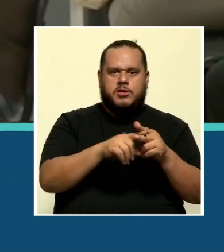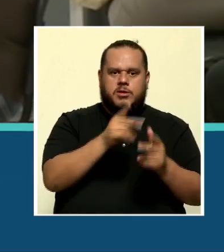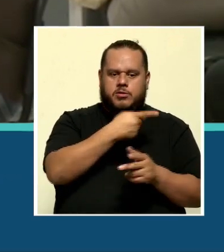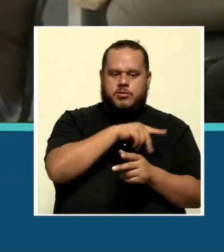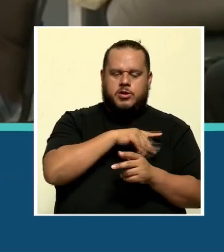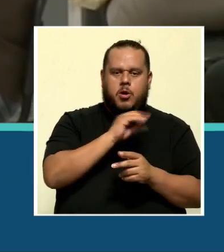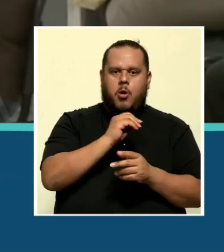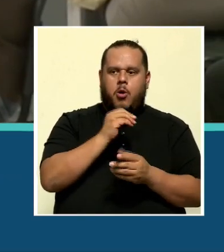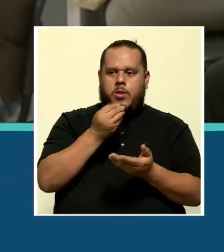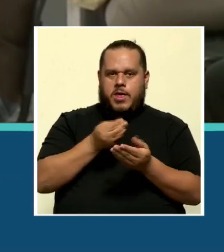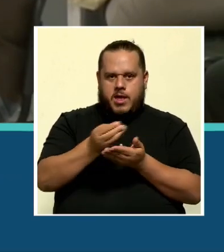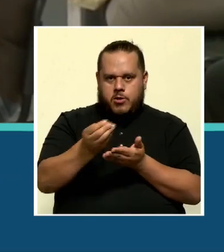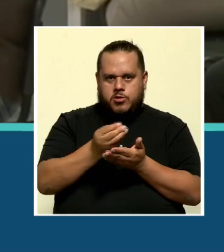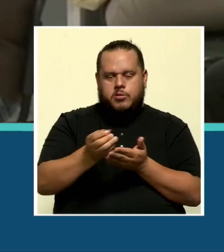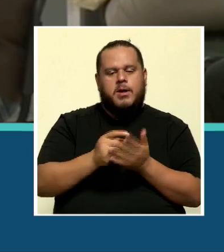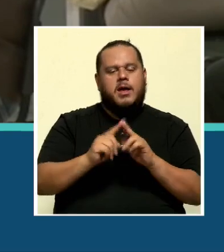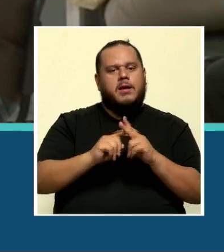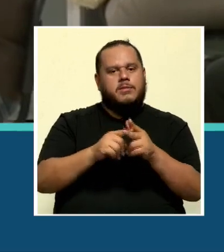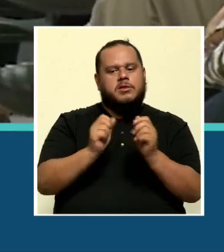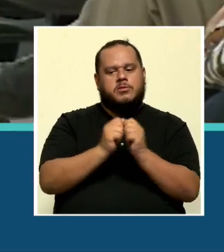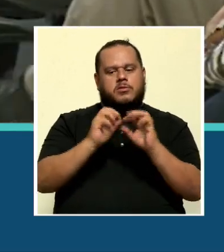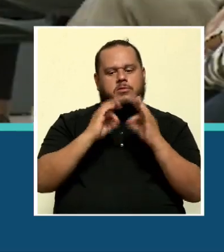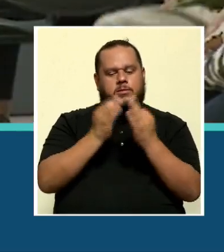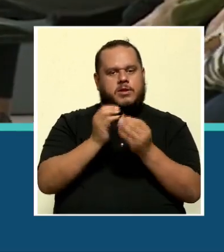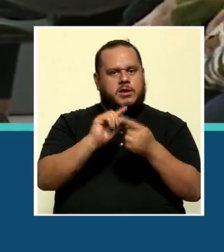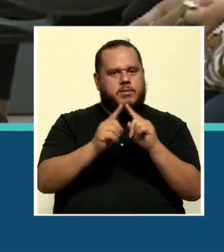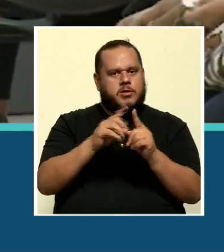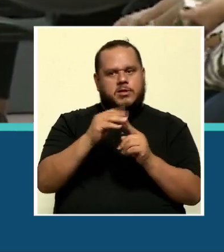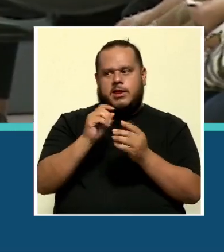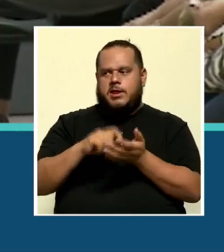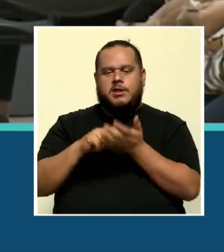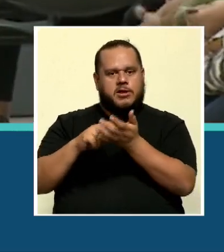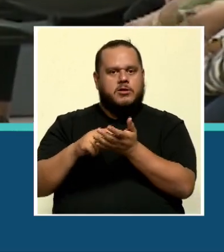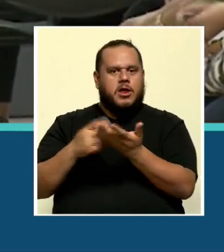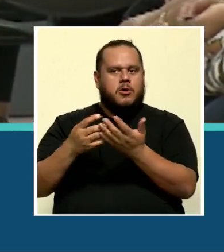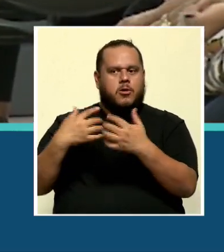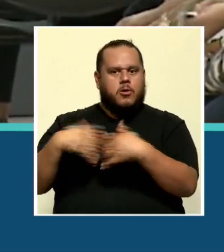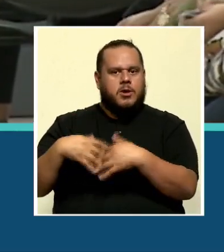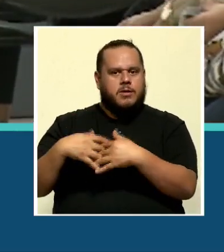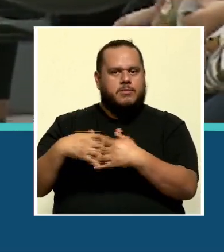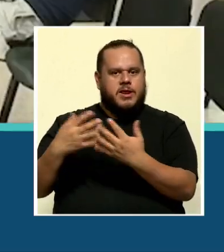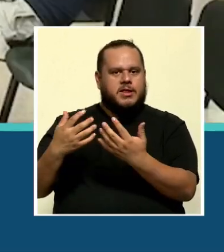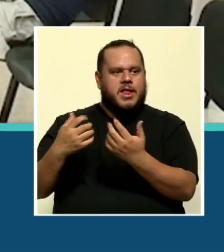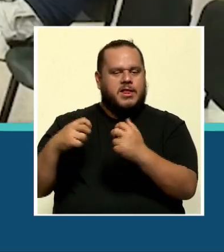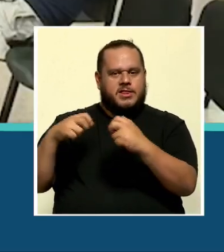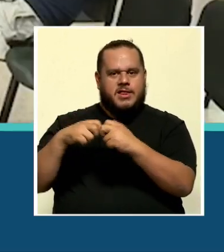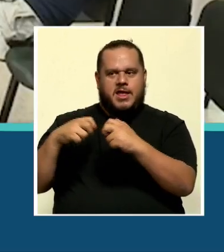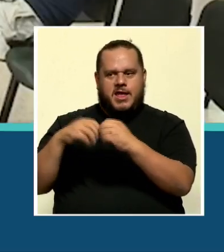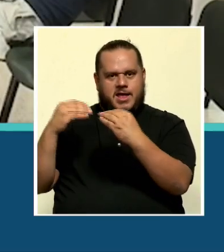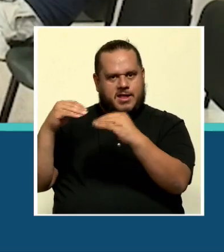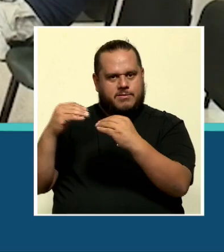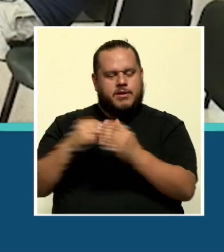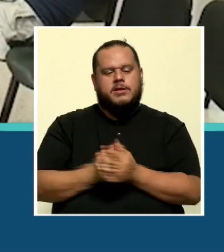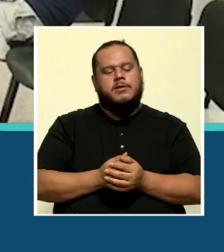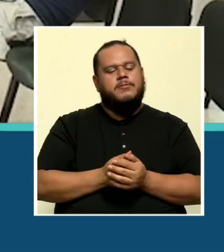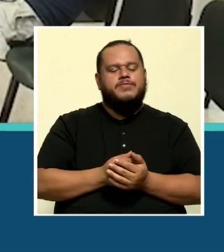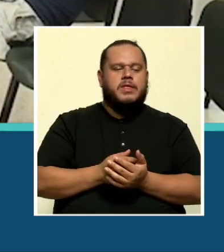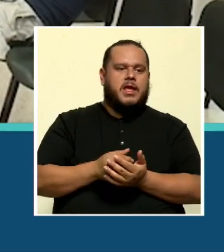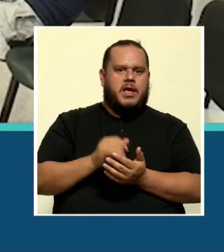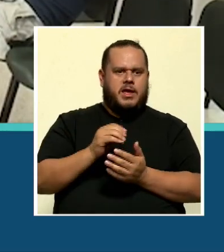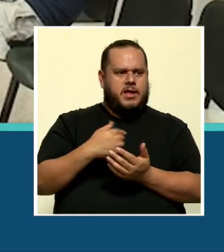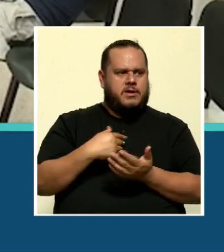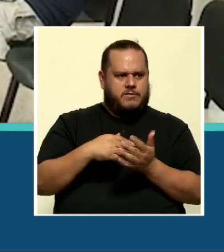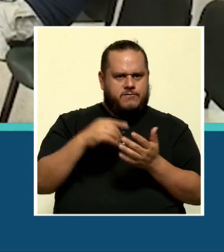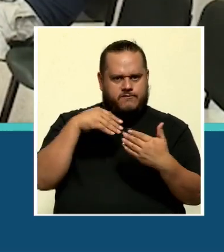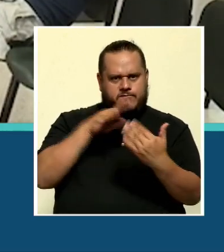de consumo, préstamos con familiares o amigos y las deudas con empresas de electrodomésticos. Ante esta realidad, la Cámara